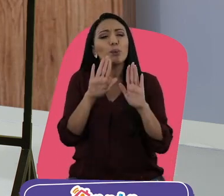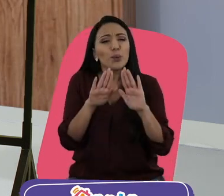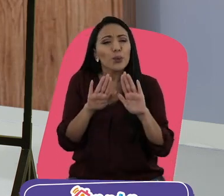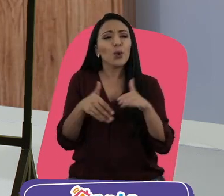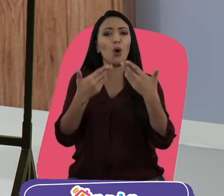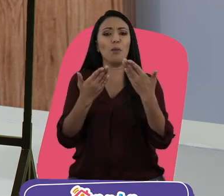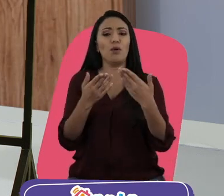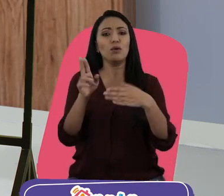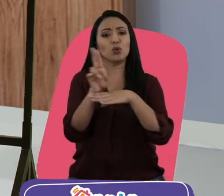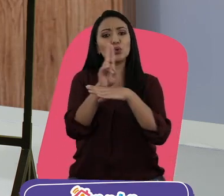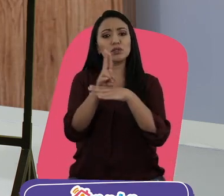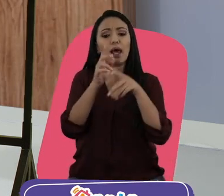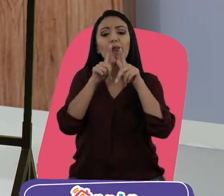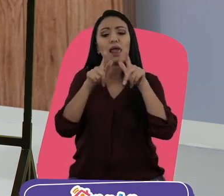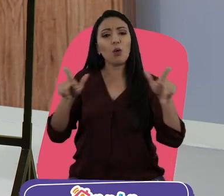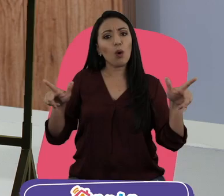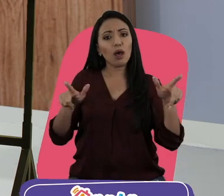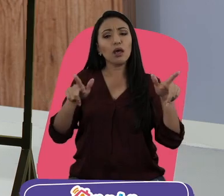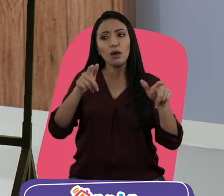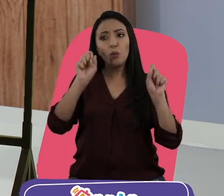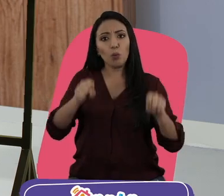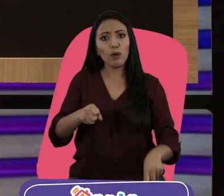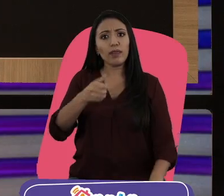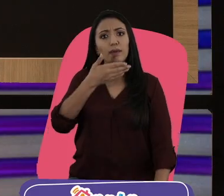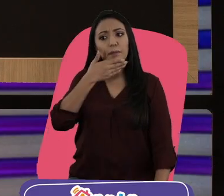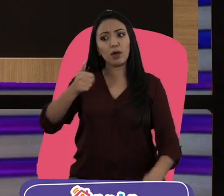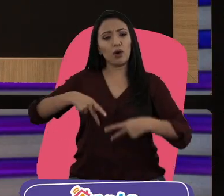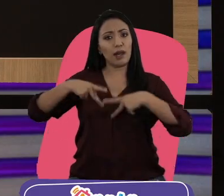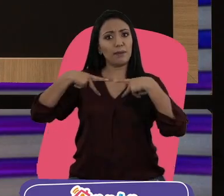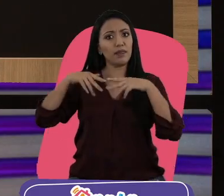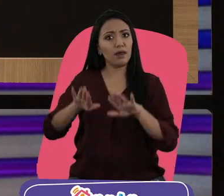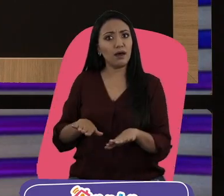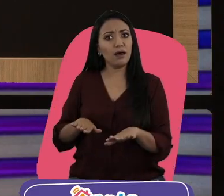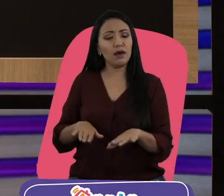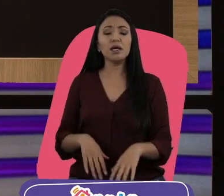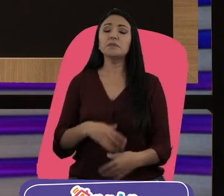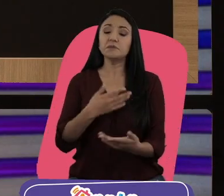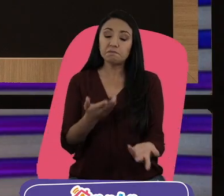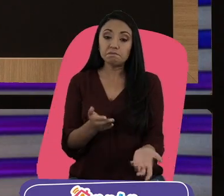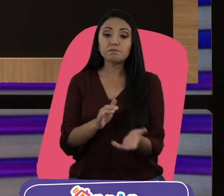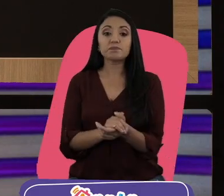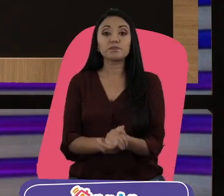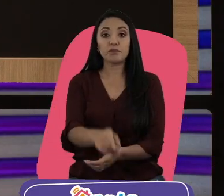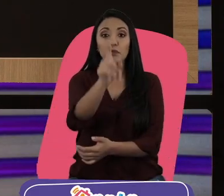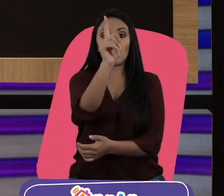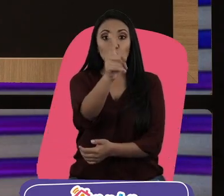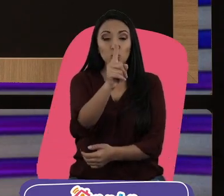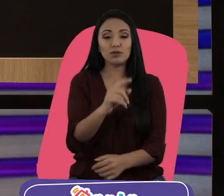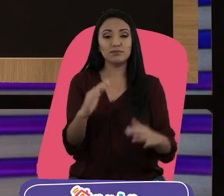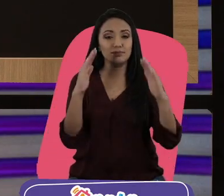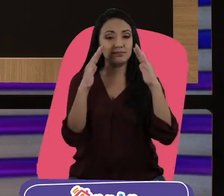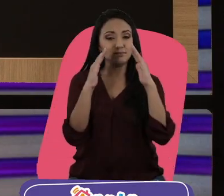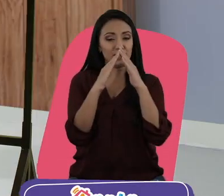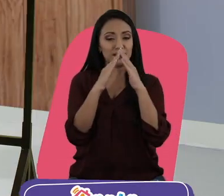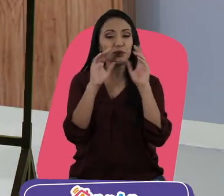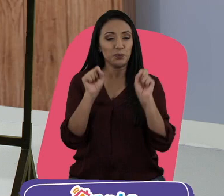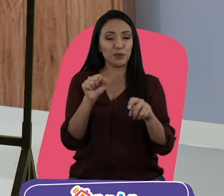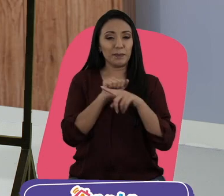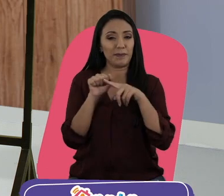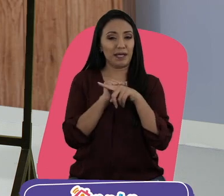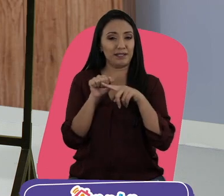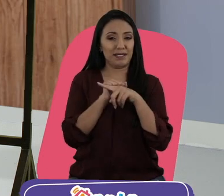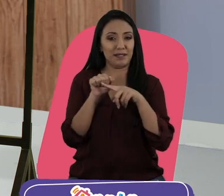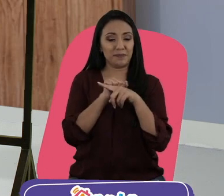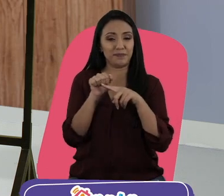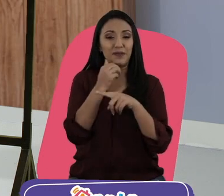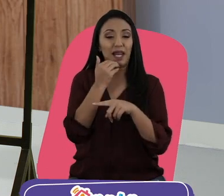lenguaje puede mejorarnos la vida. Ahora, te voy a proponer realizar un ejercicio súper interesante